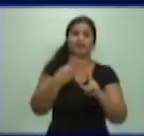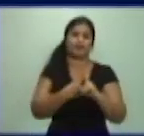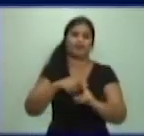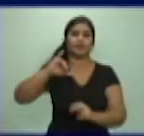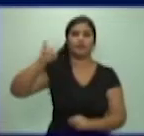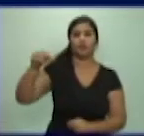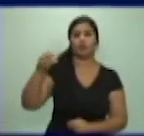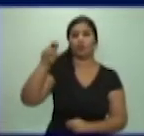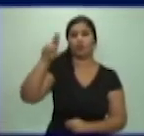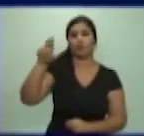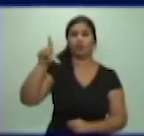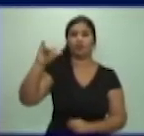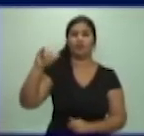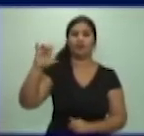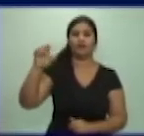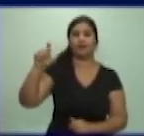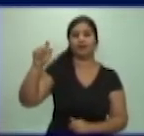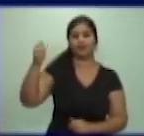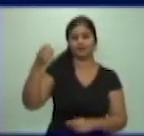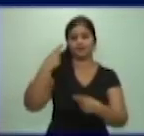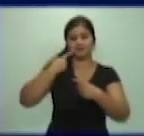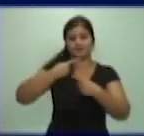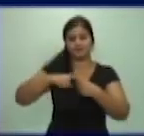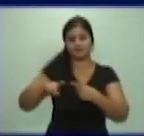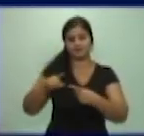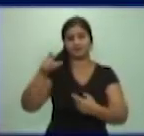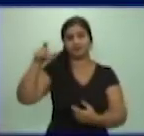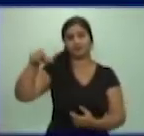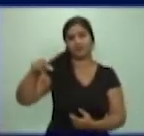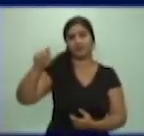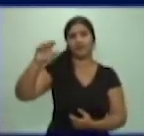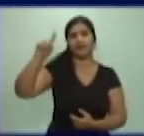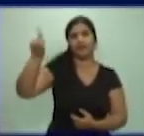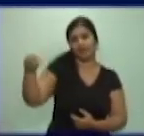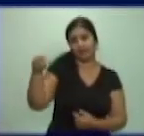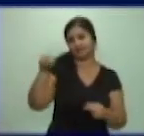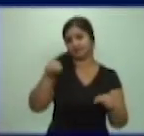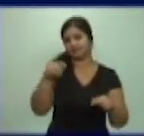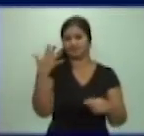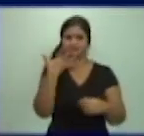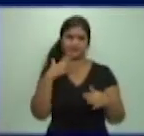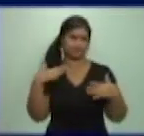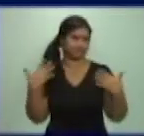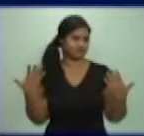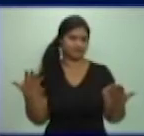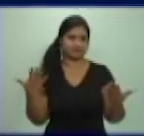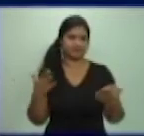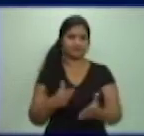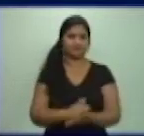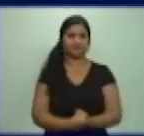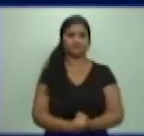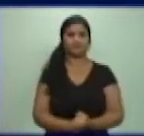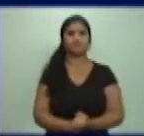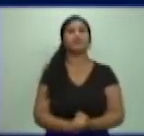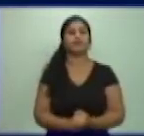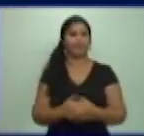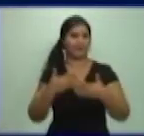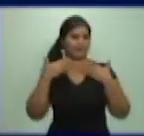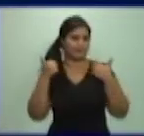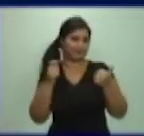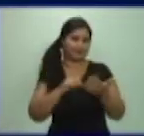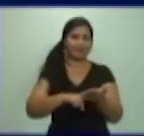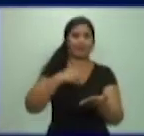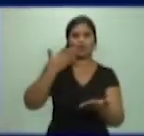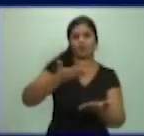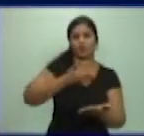la nostalgia de un cautivo español que remaba en una galera turquesca. Muy bien, el poema Amarrado